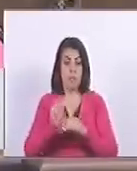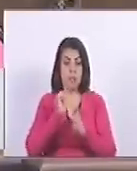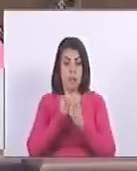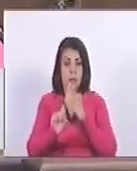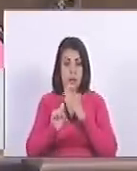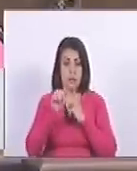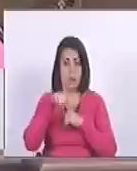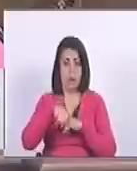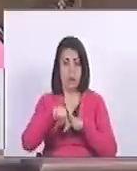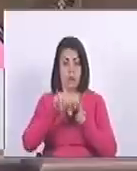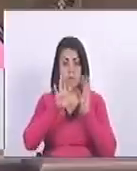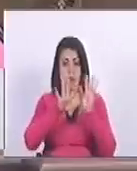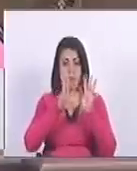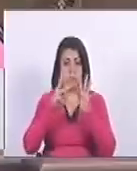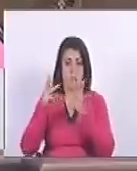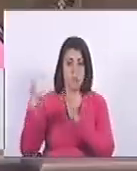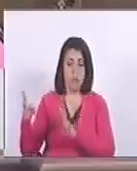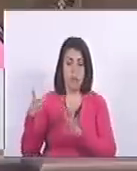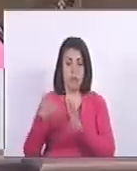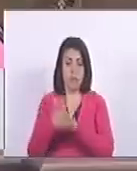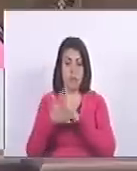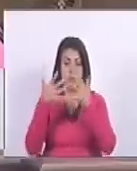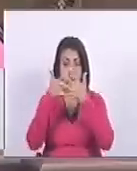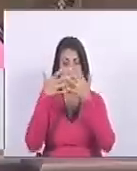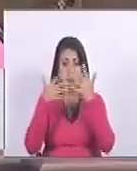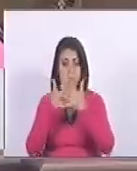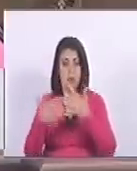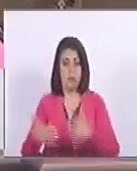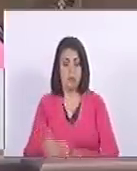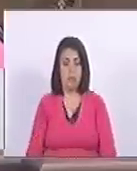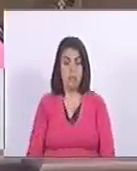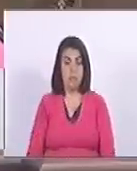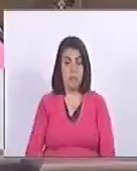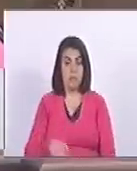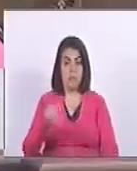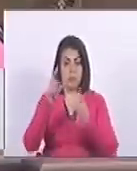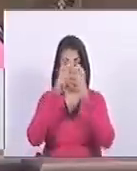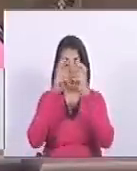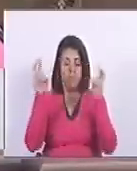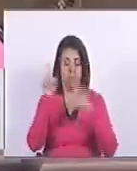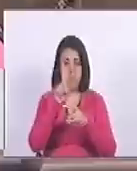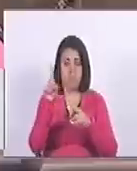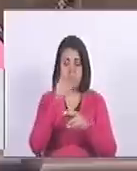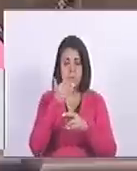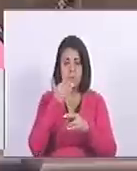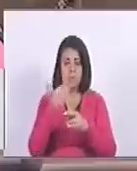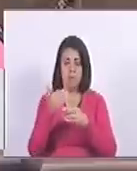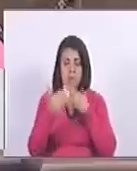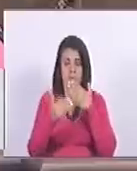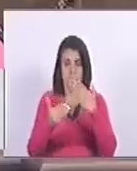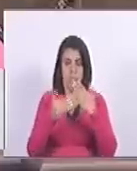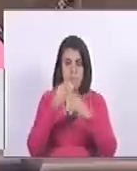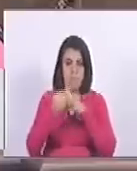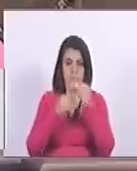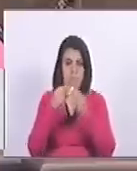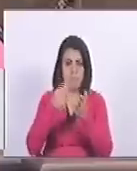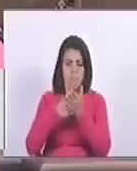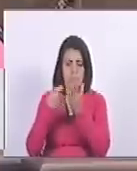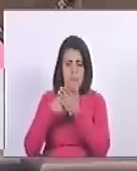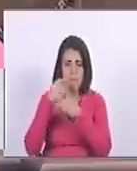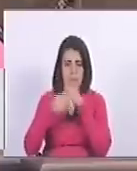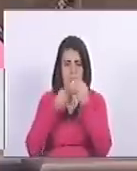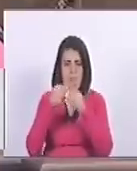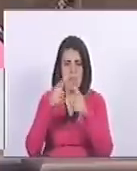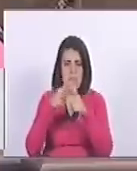el epígrafe del artículo 18, el cual queda redactado en los siguientes términos. Epígrafe: no exigibilidad de las solvencias emitidas por